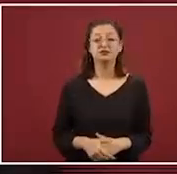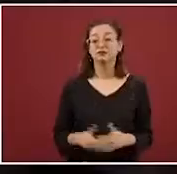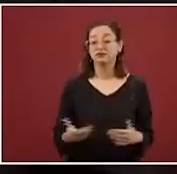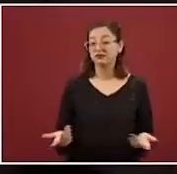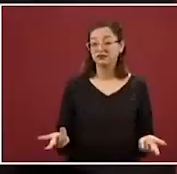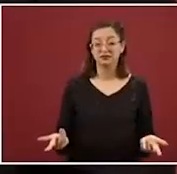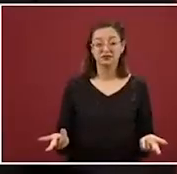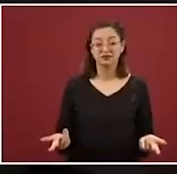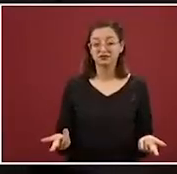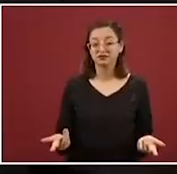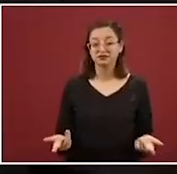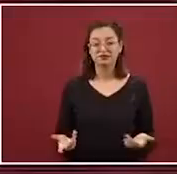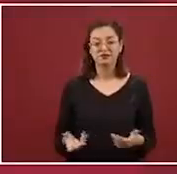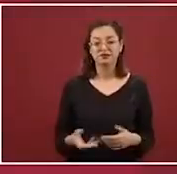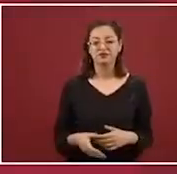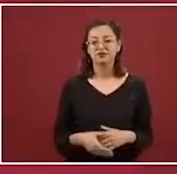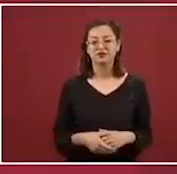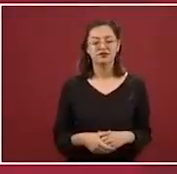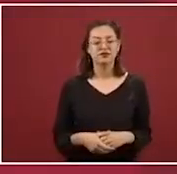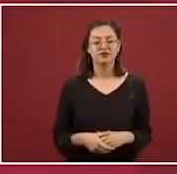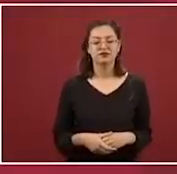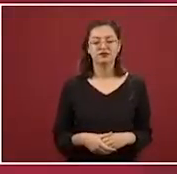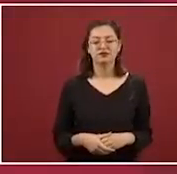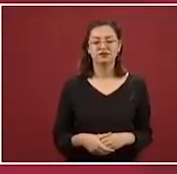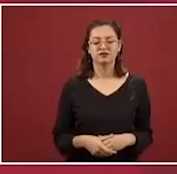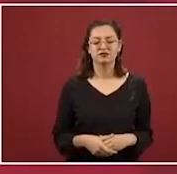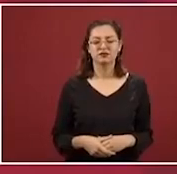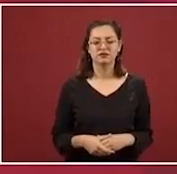Entonces, no vamos a